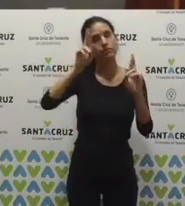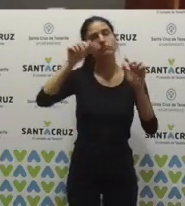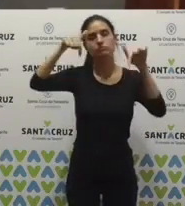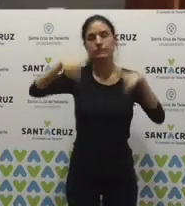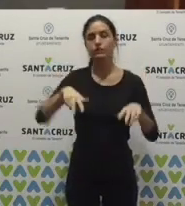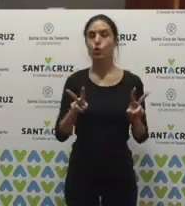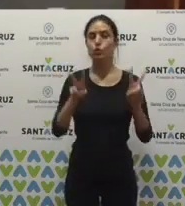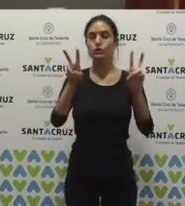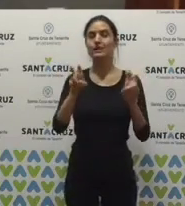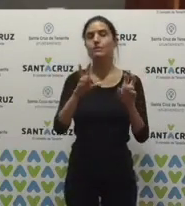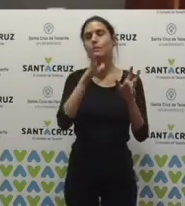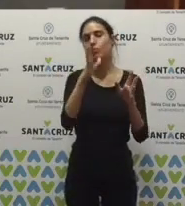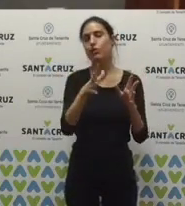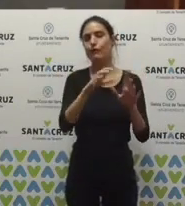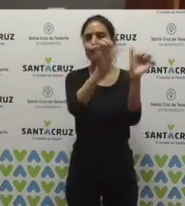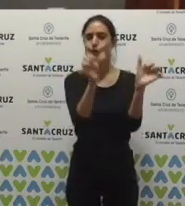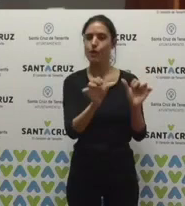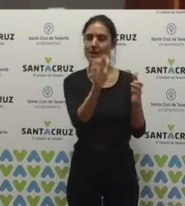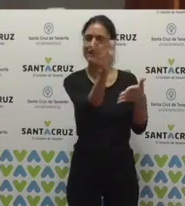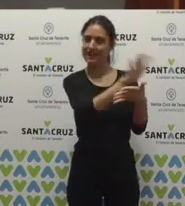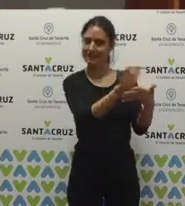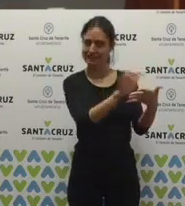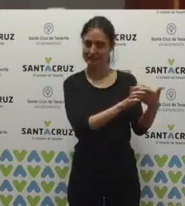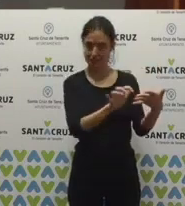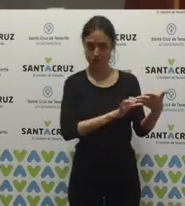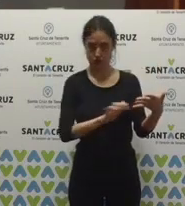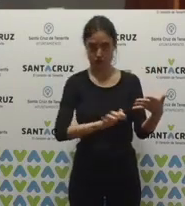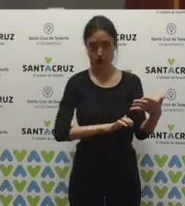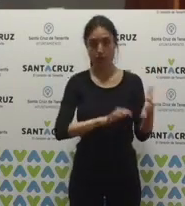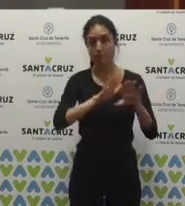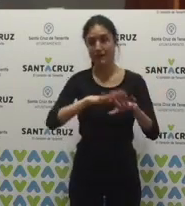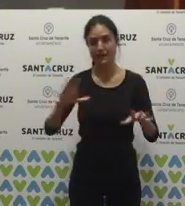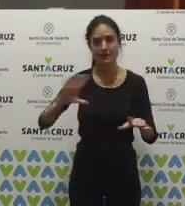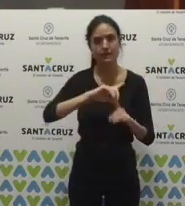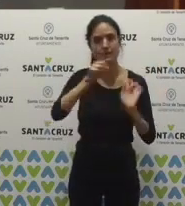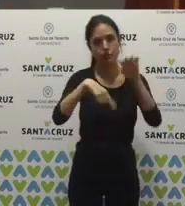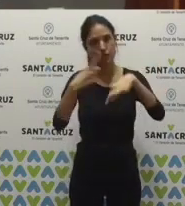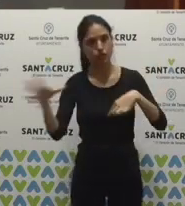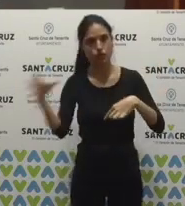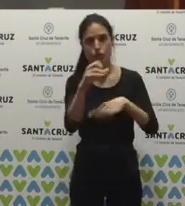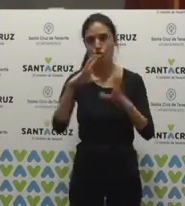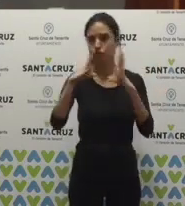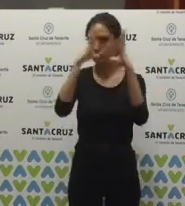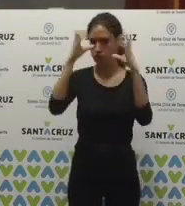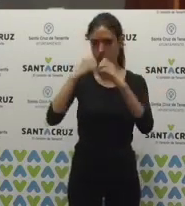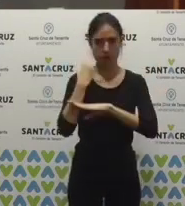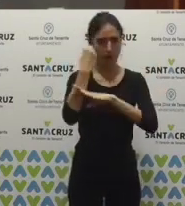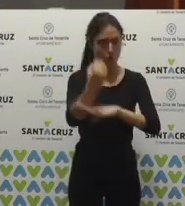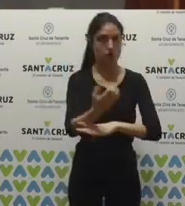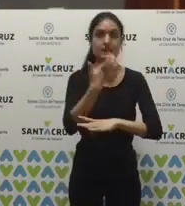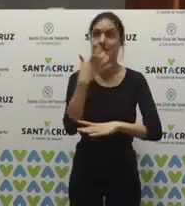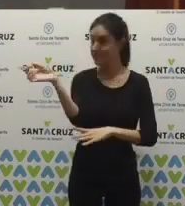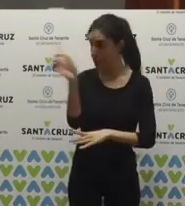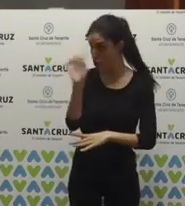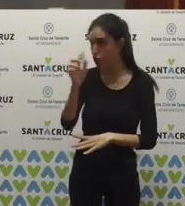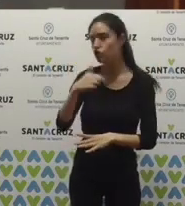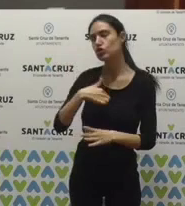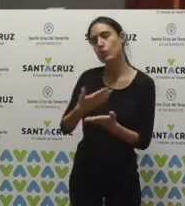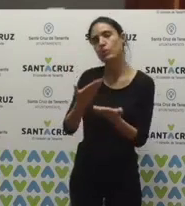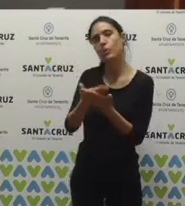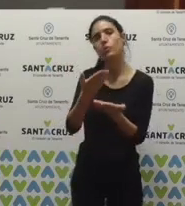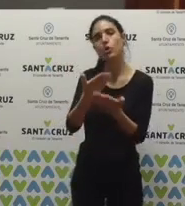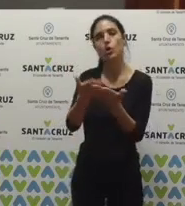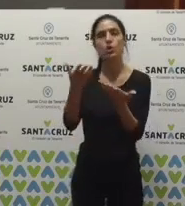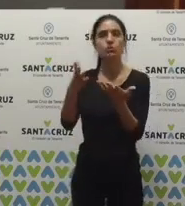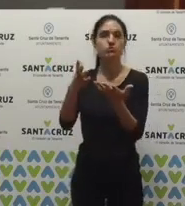redacción de las propuestas y podamos todos consensuar y en caso de que no sea así yo le propongo una transaccional al señor díaz guerra en el